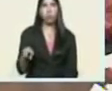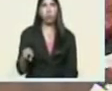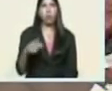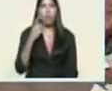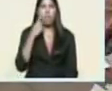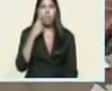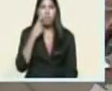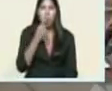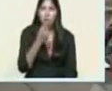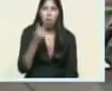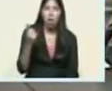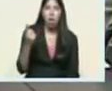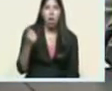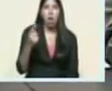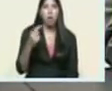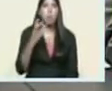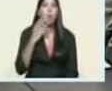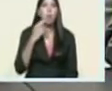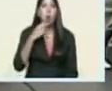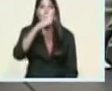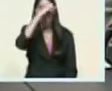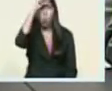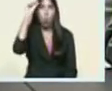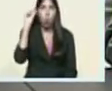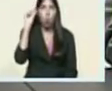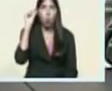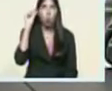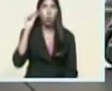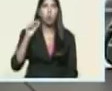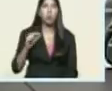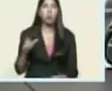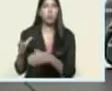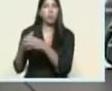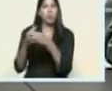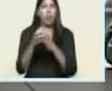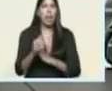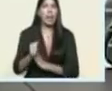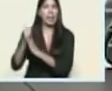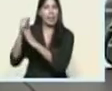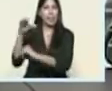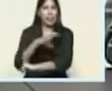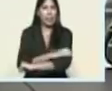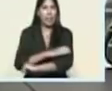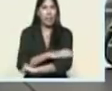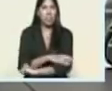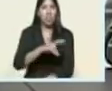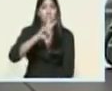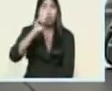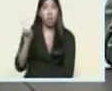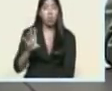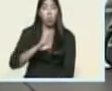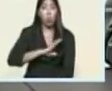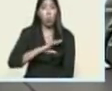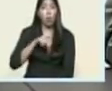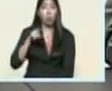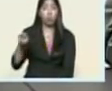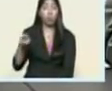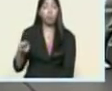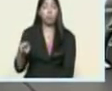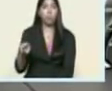que ustedes ven en Julio Borges y en los voceros de la derecha venezolana, la derecha